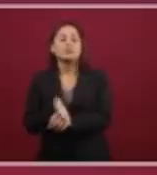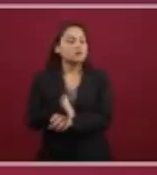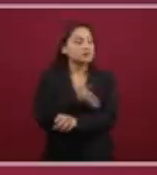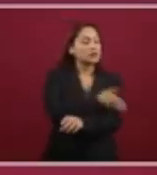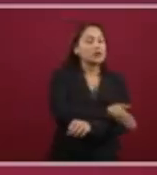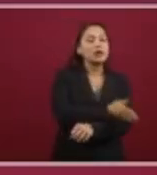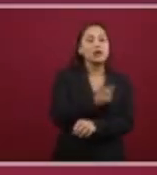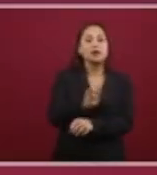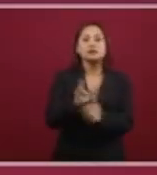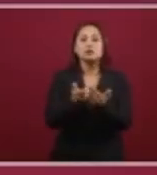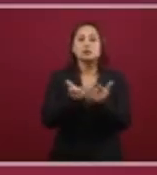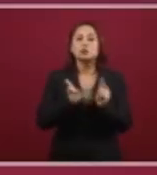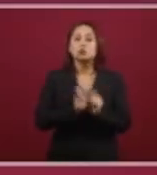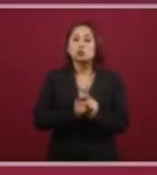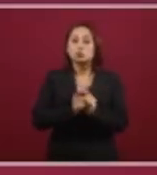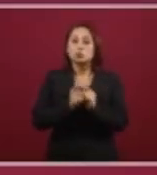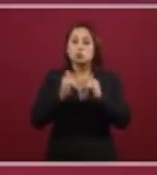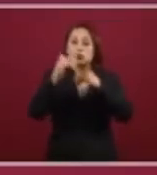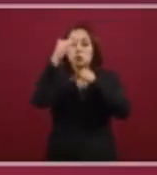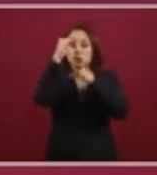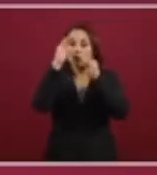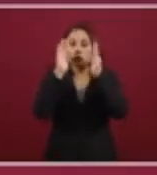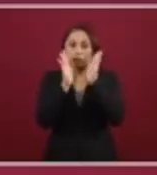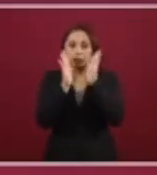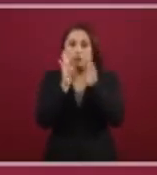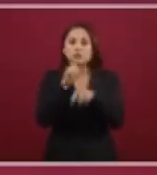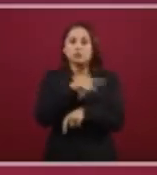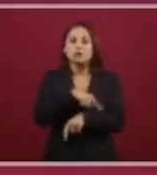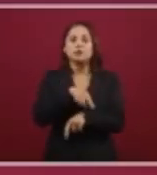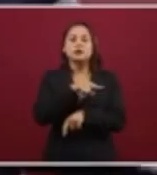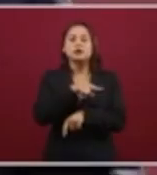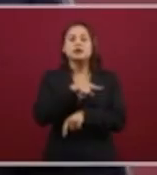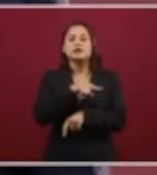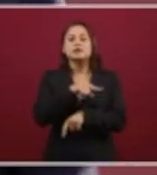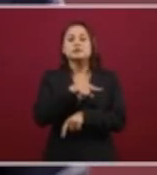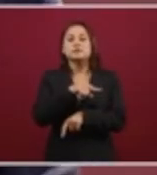al mismo tiempo que se mantenía